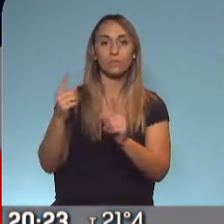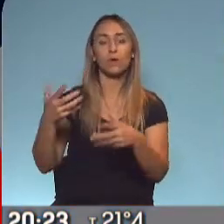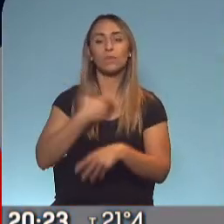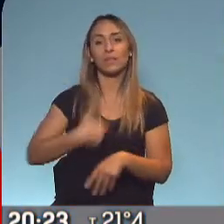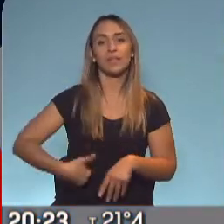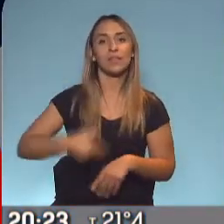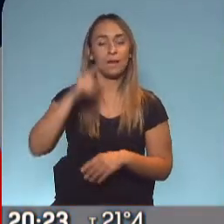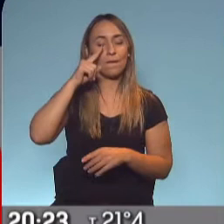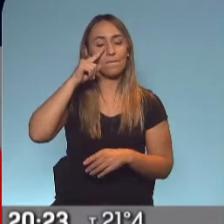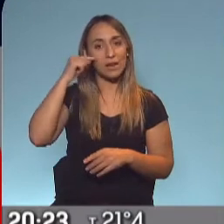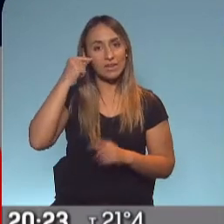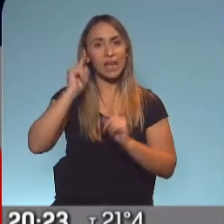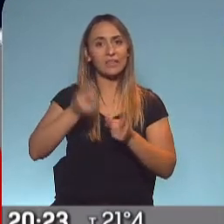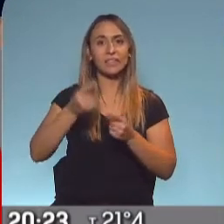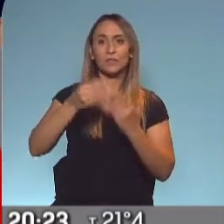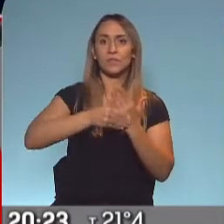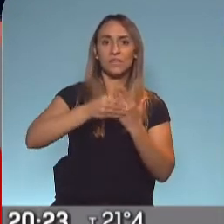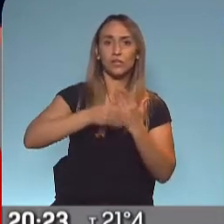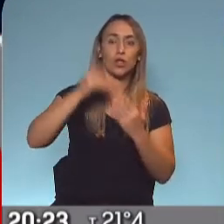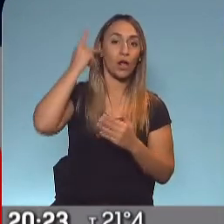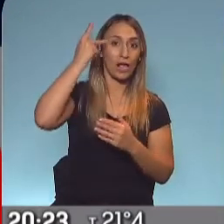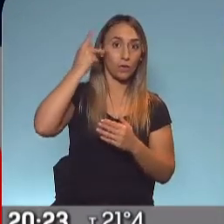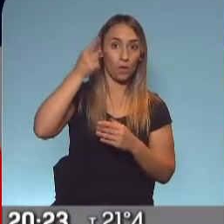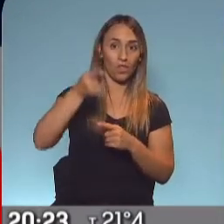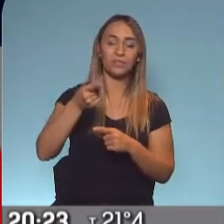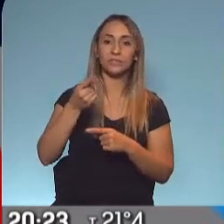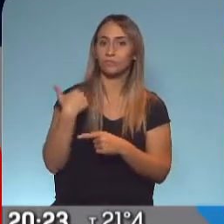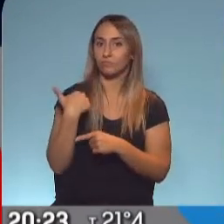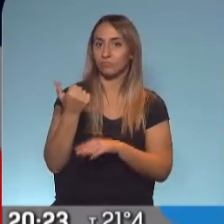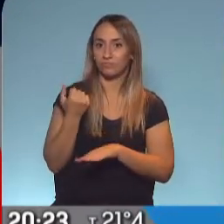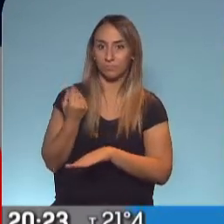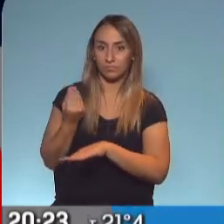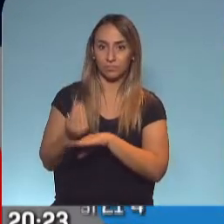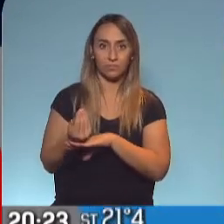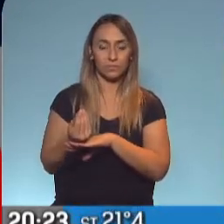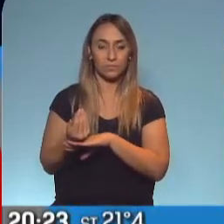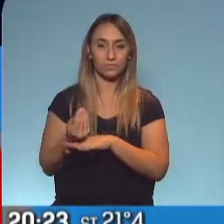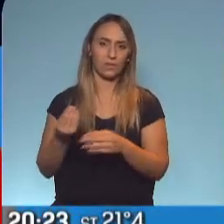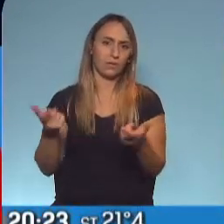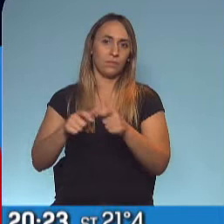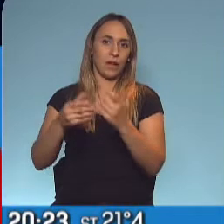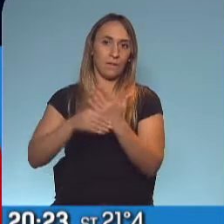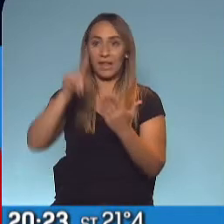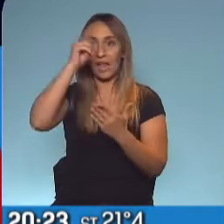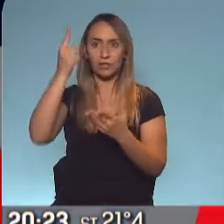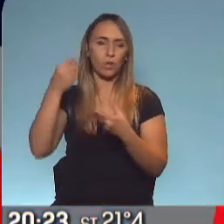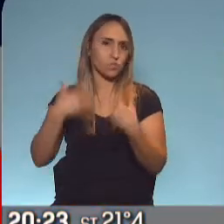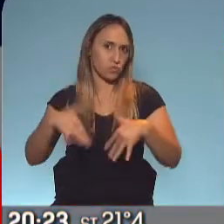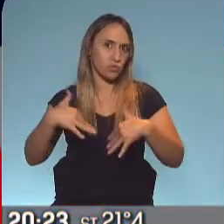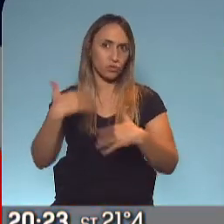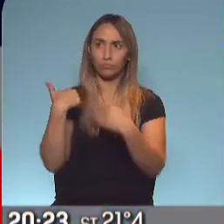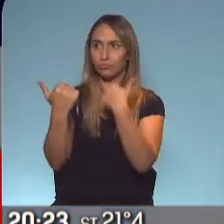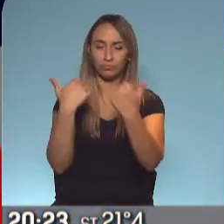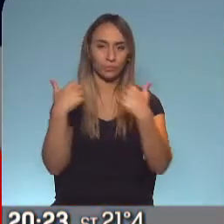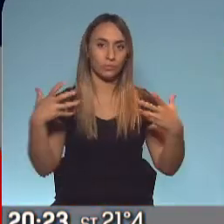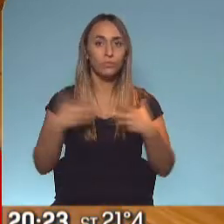y el ministro Gatopodis, junto con otros. Hay muchos intendentes en el Gabinete Nacional porque el